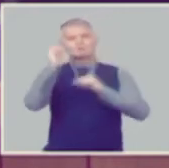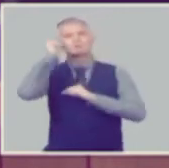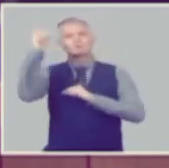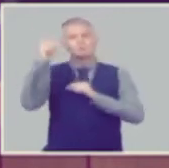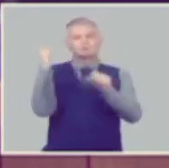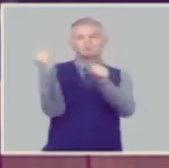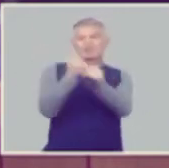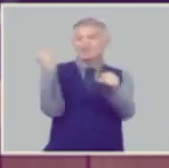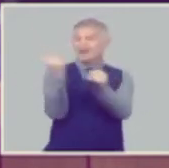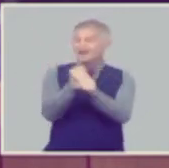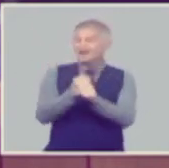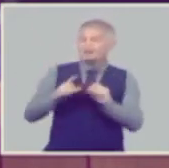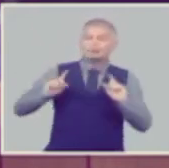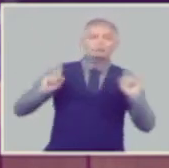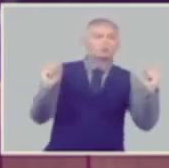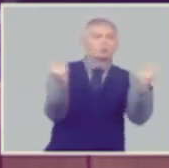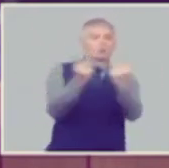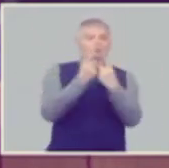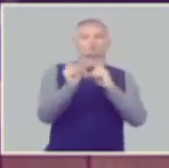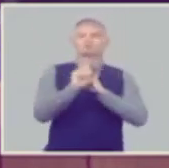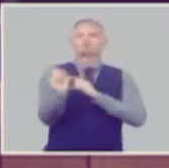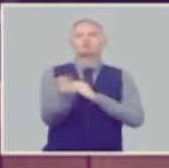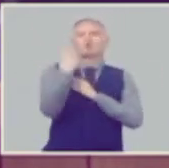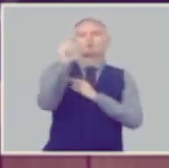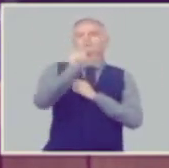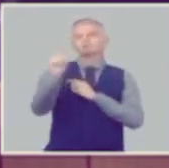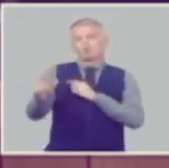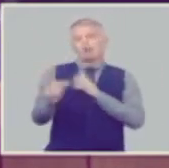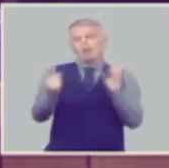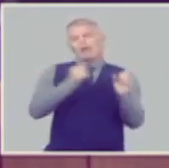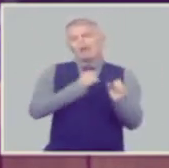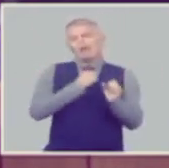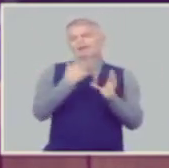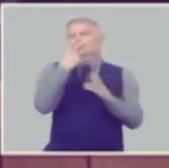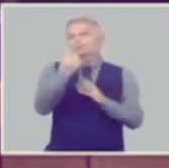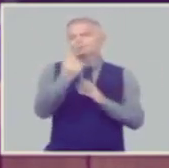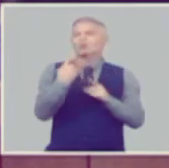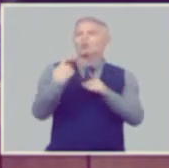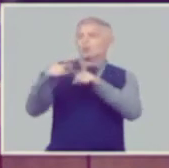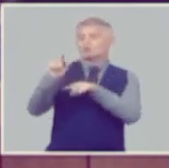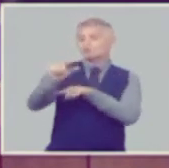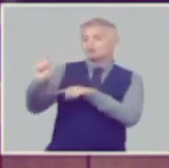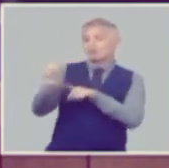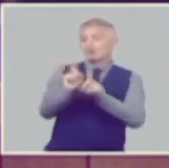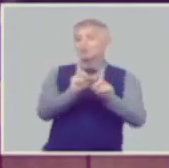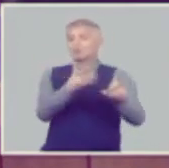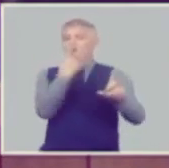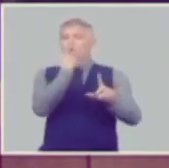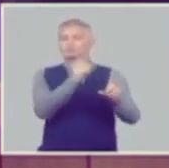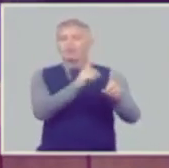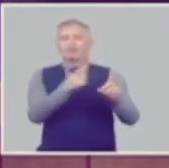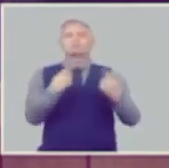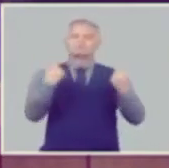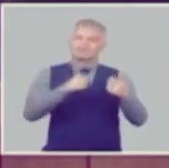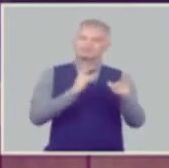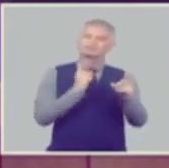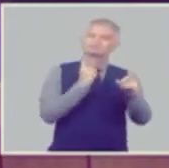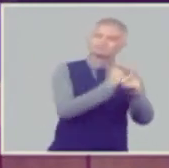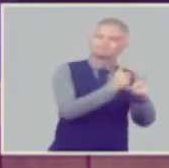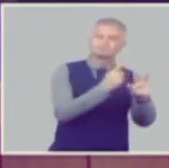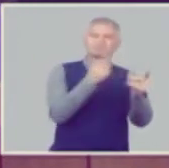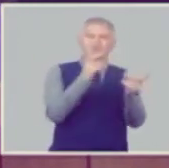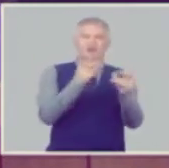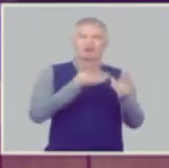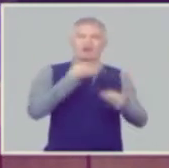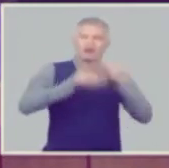con todos, no solo con los convencidos, también con los apáticos, en cuya indiferencia tenemos una cuota de